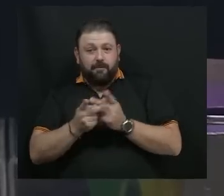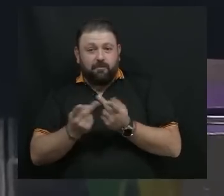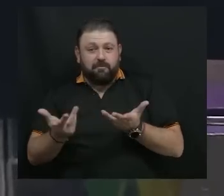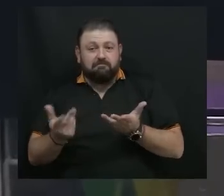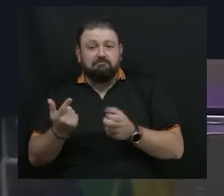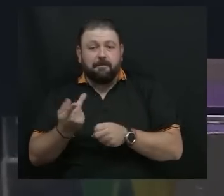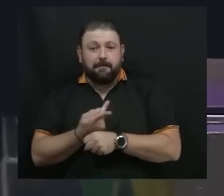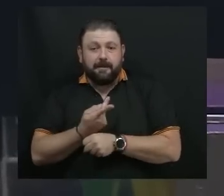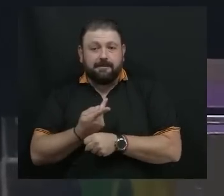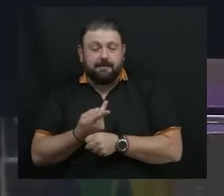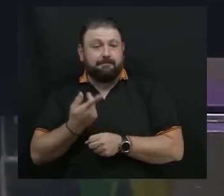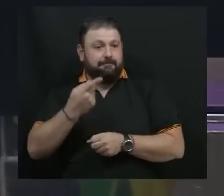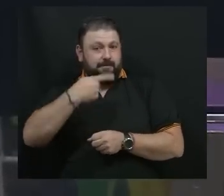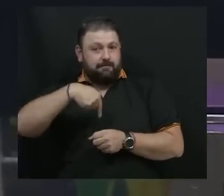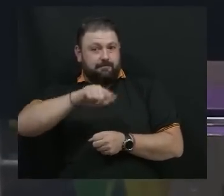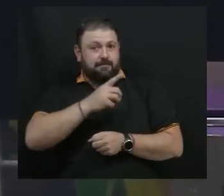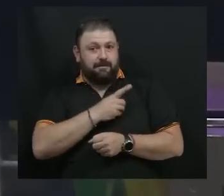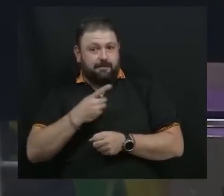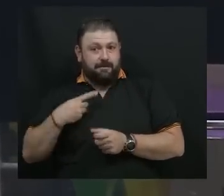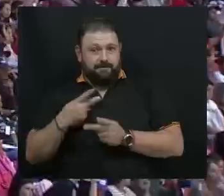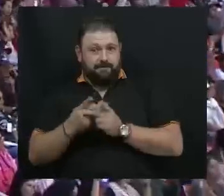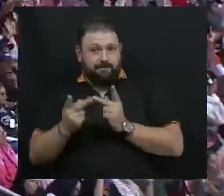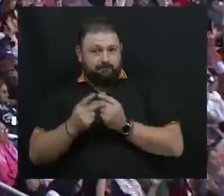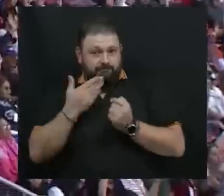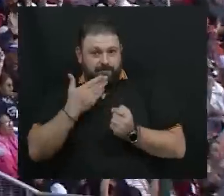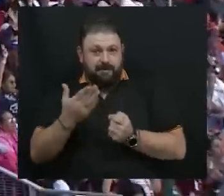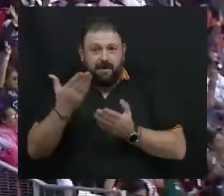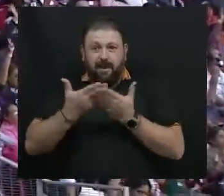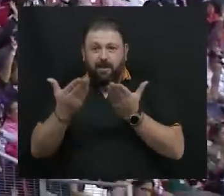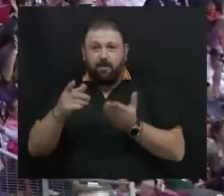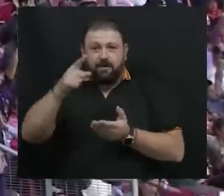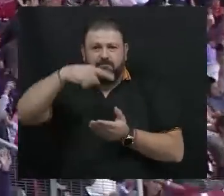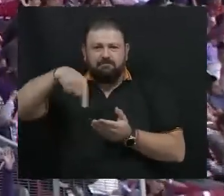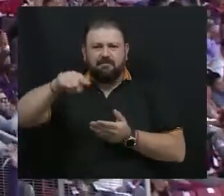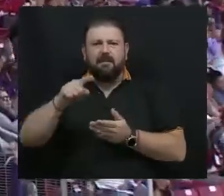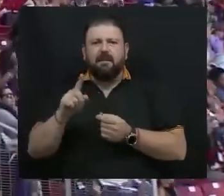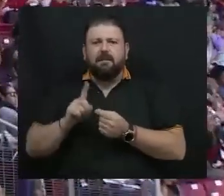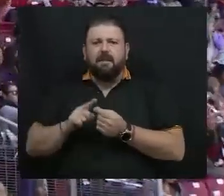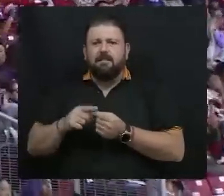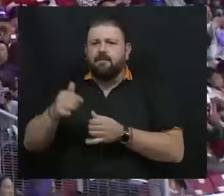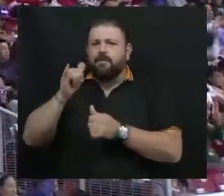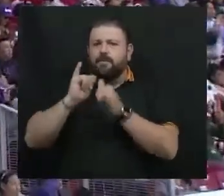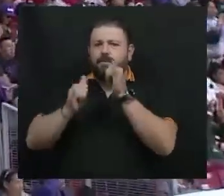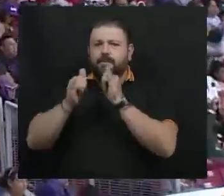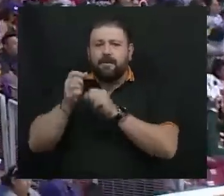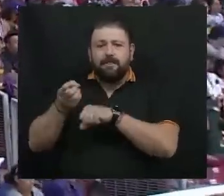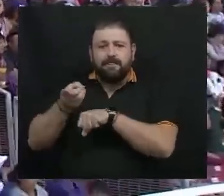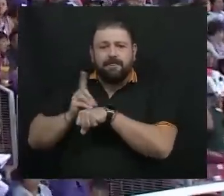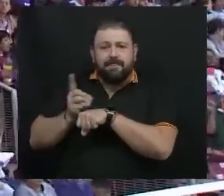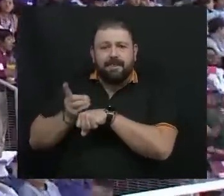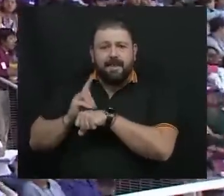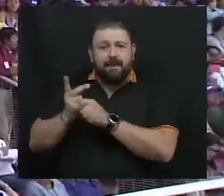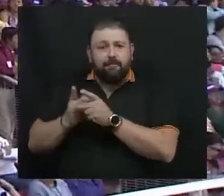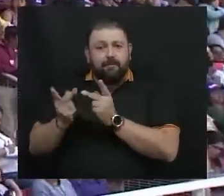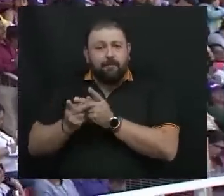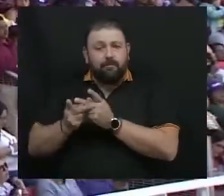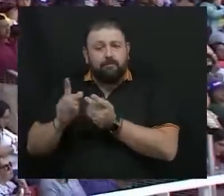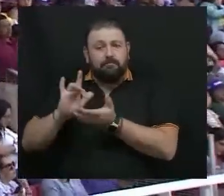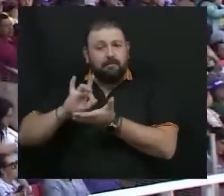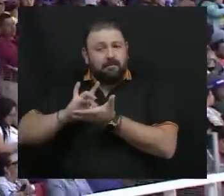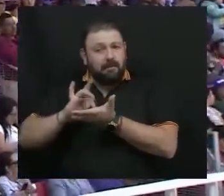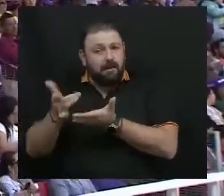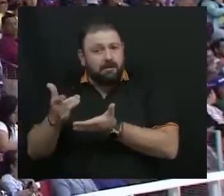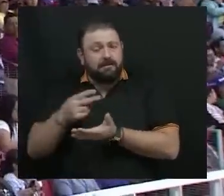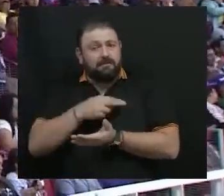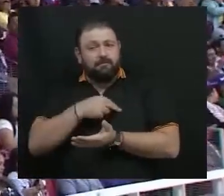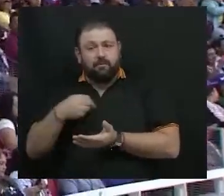toma los productos todos los días? Alce la mano. Míreme esto, amigos. Y nos volvemos producto del producto. Gracias a que usamos el